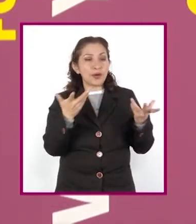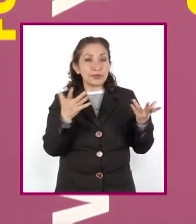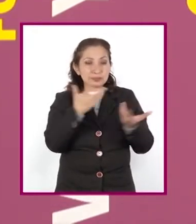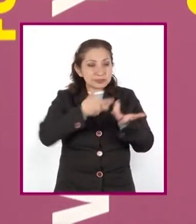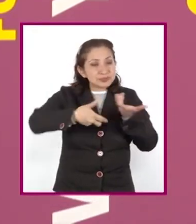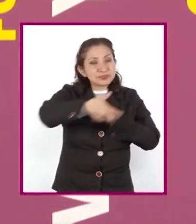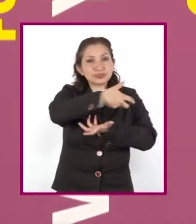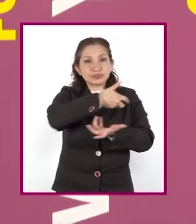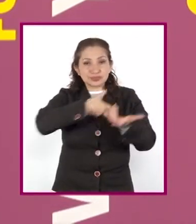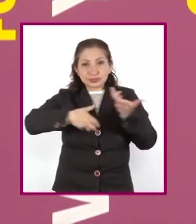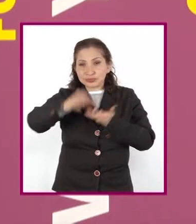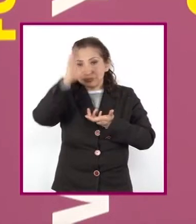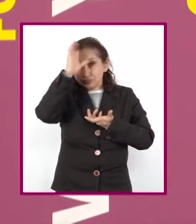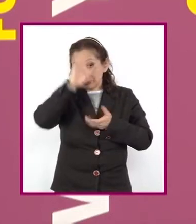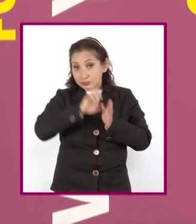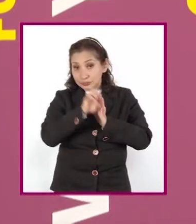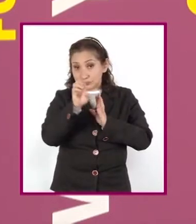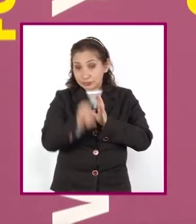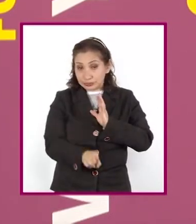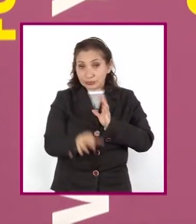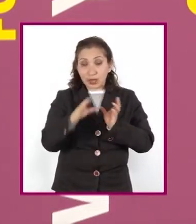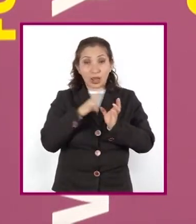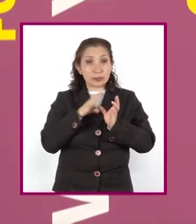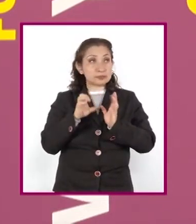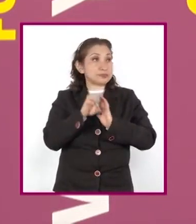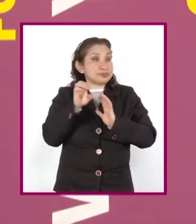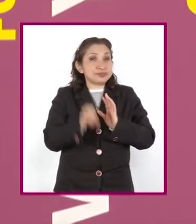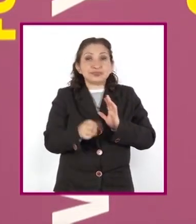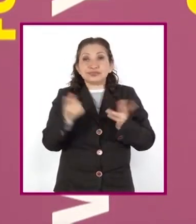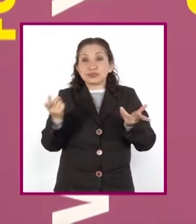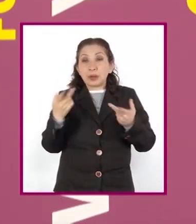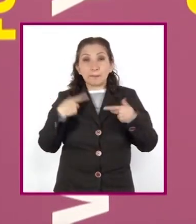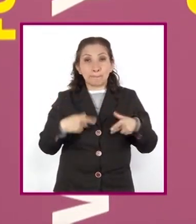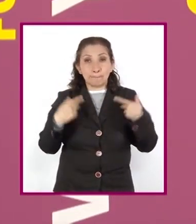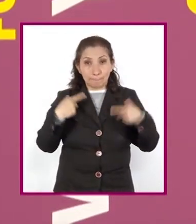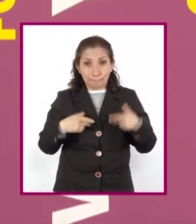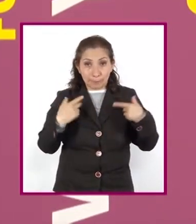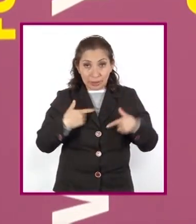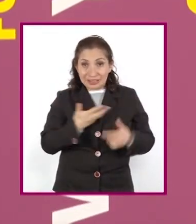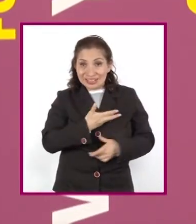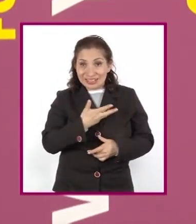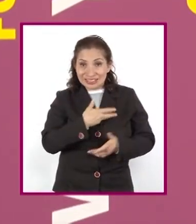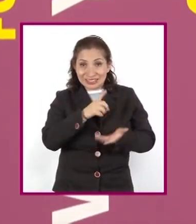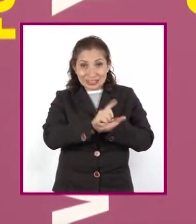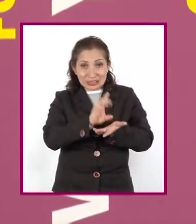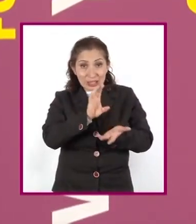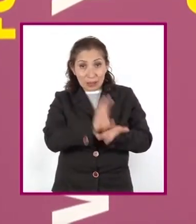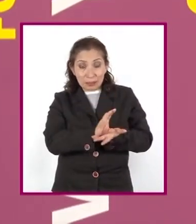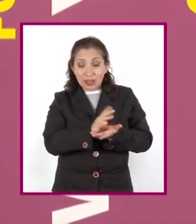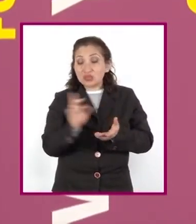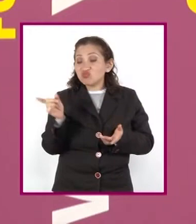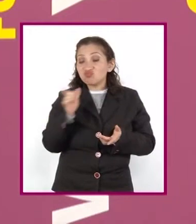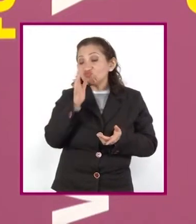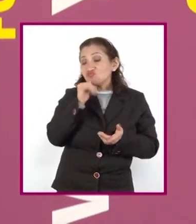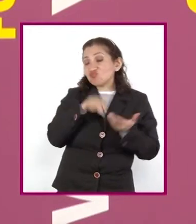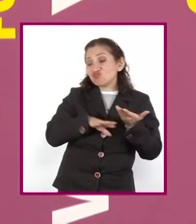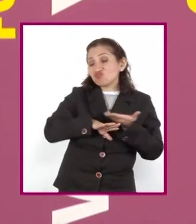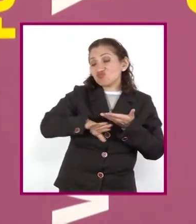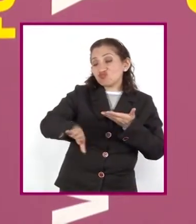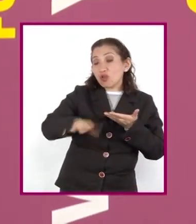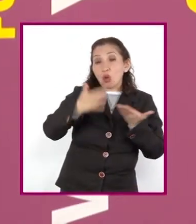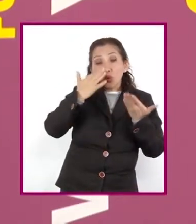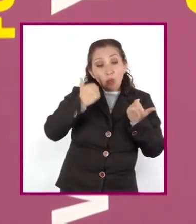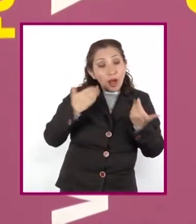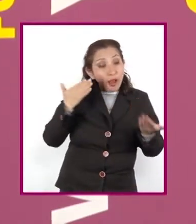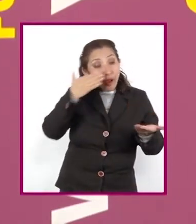interculturalidad. Por ejemplo, hay casos en los que las personas con discapacidad son rechazadas o no cuentan